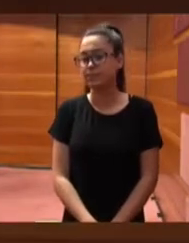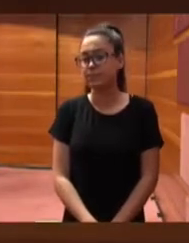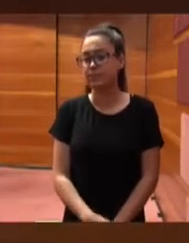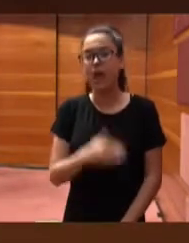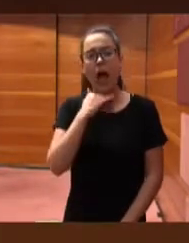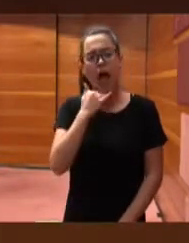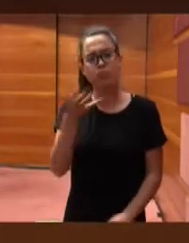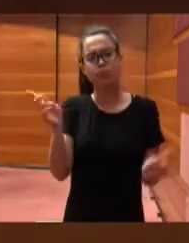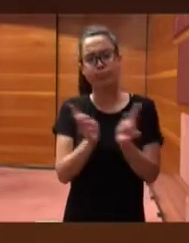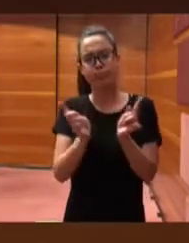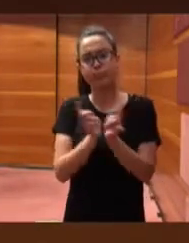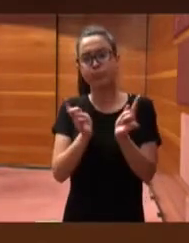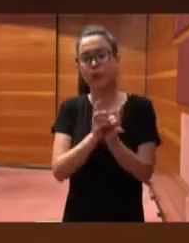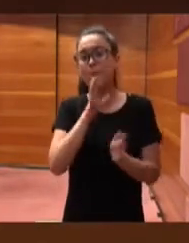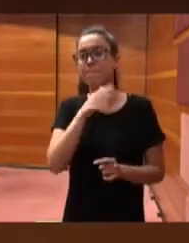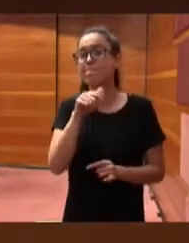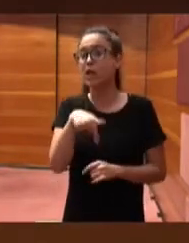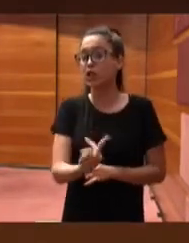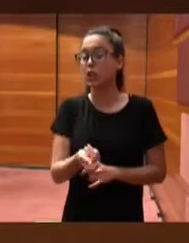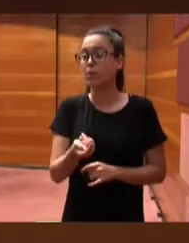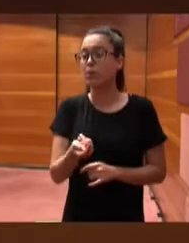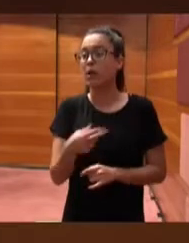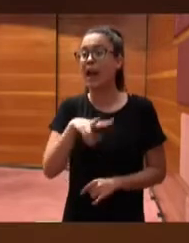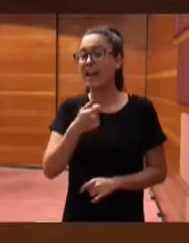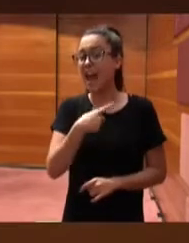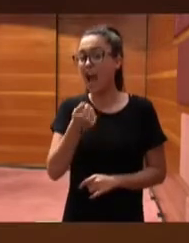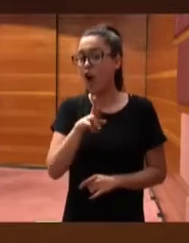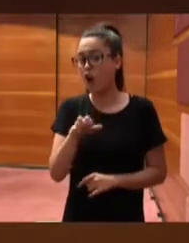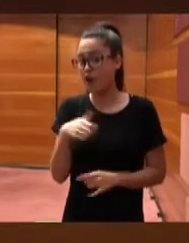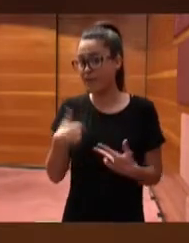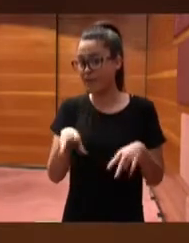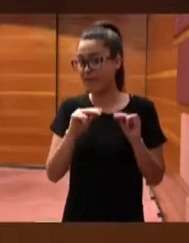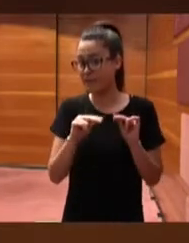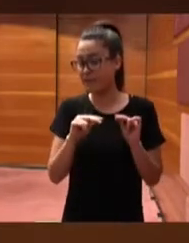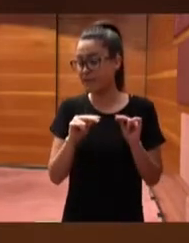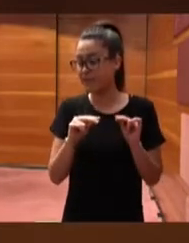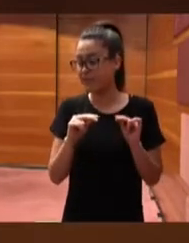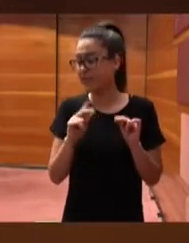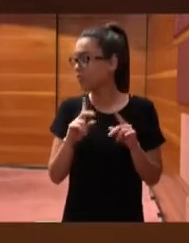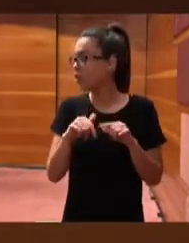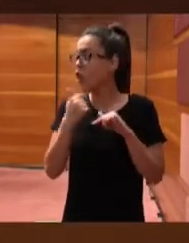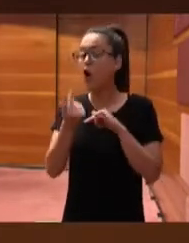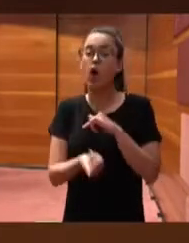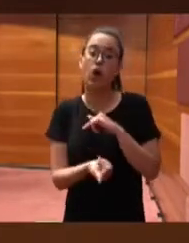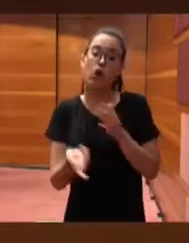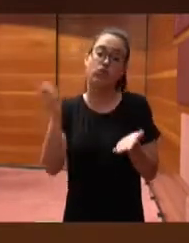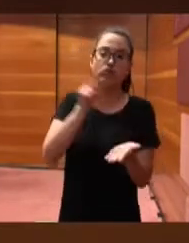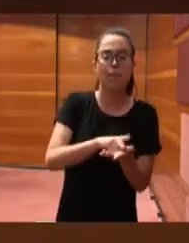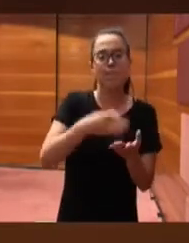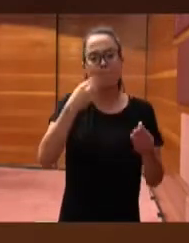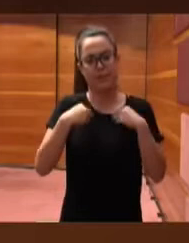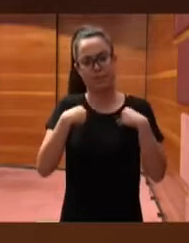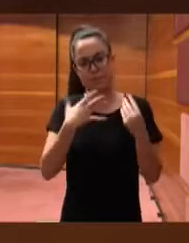breve, porque al final, tras la intervención de Nagore, tendremos ocasión de nuevo de las cosas que nos han ido quedando por ahí,